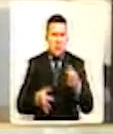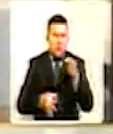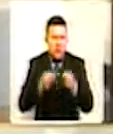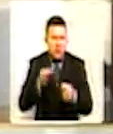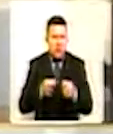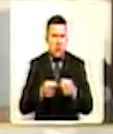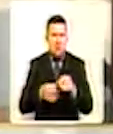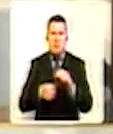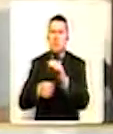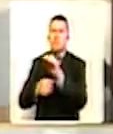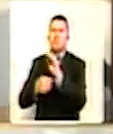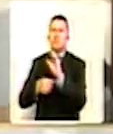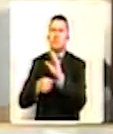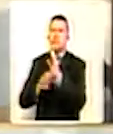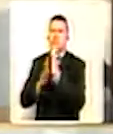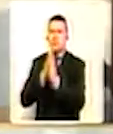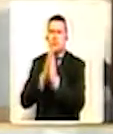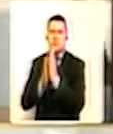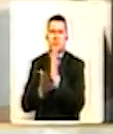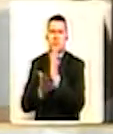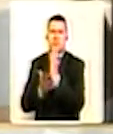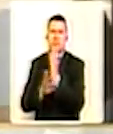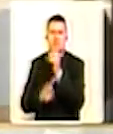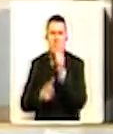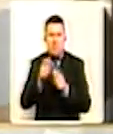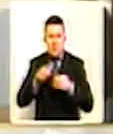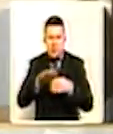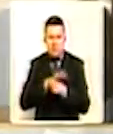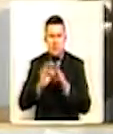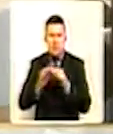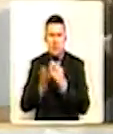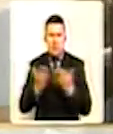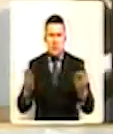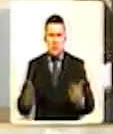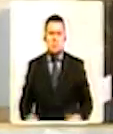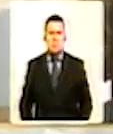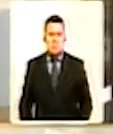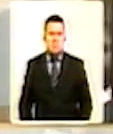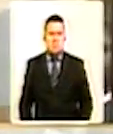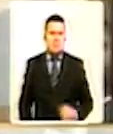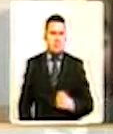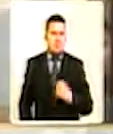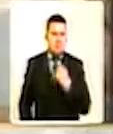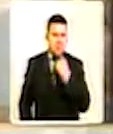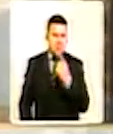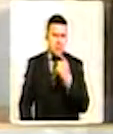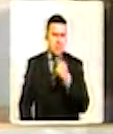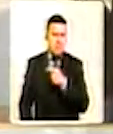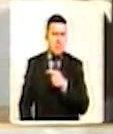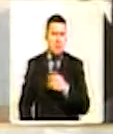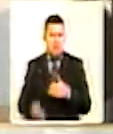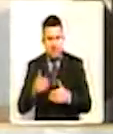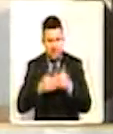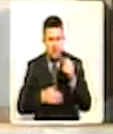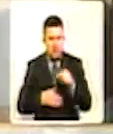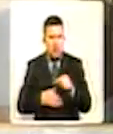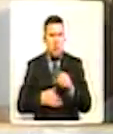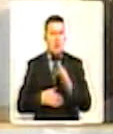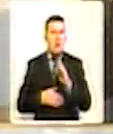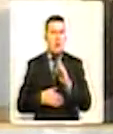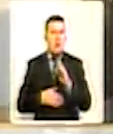de la justicia urbana, del acceso a la justicia elemental. Hemos dicho desde el comienzo que